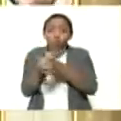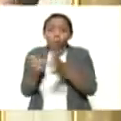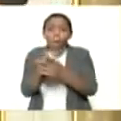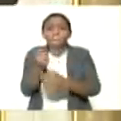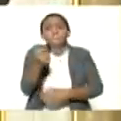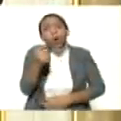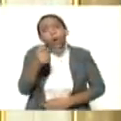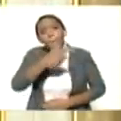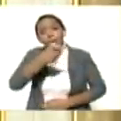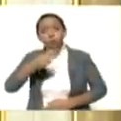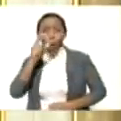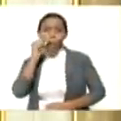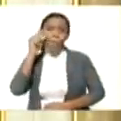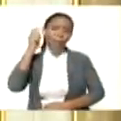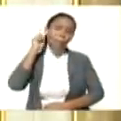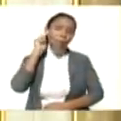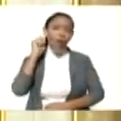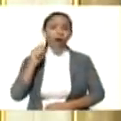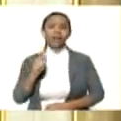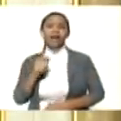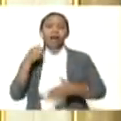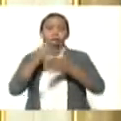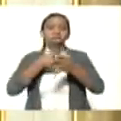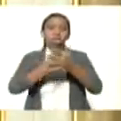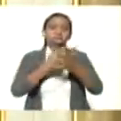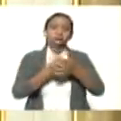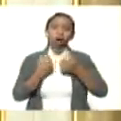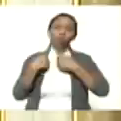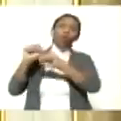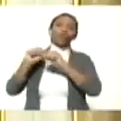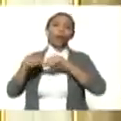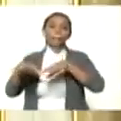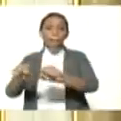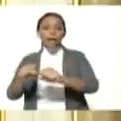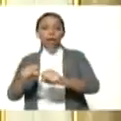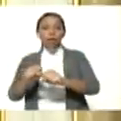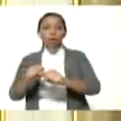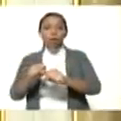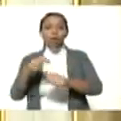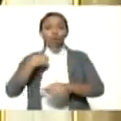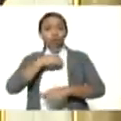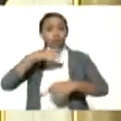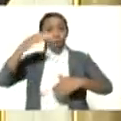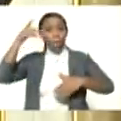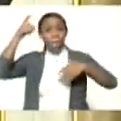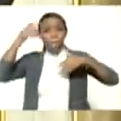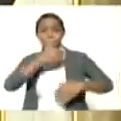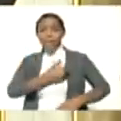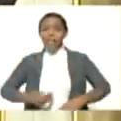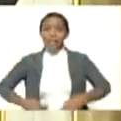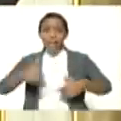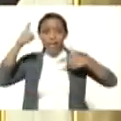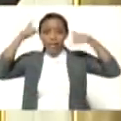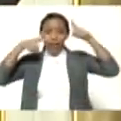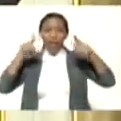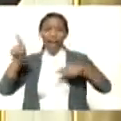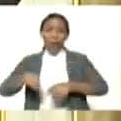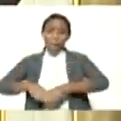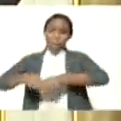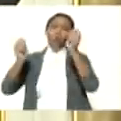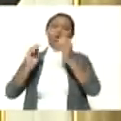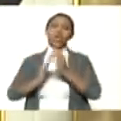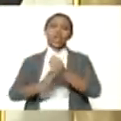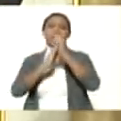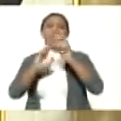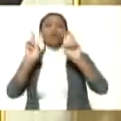y mujeres que luchábamos contra el puntofijismo. Nuestro comandante Chávez, que había irrumpido como líder de una